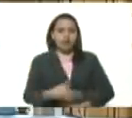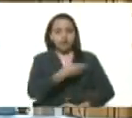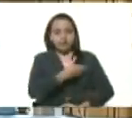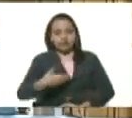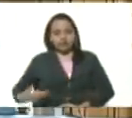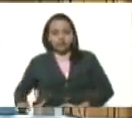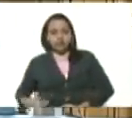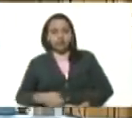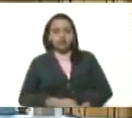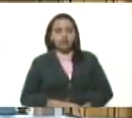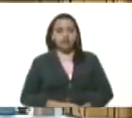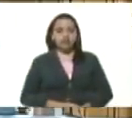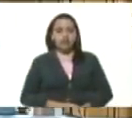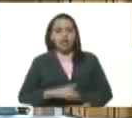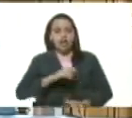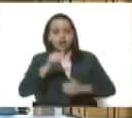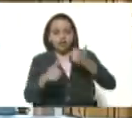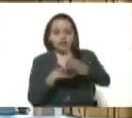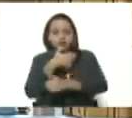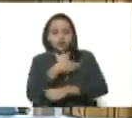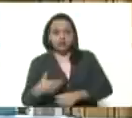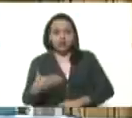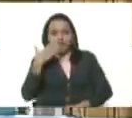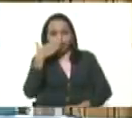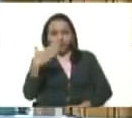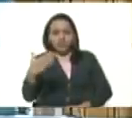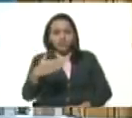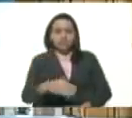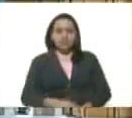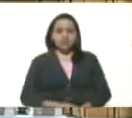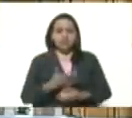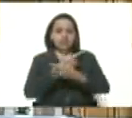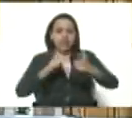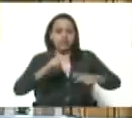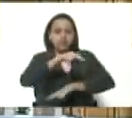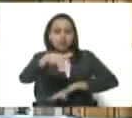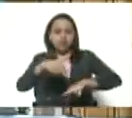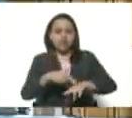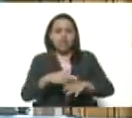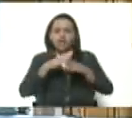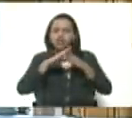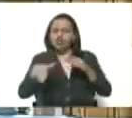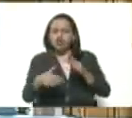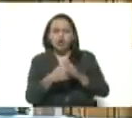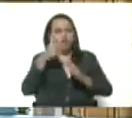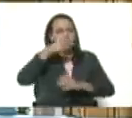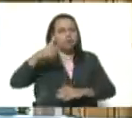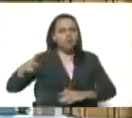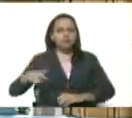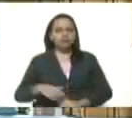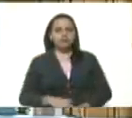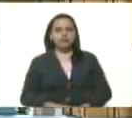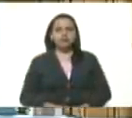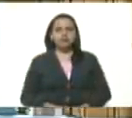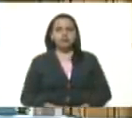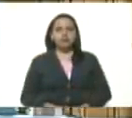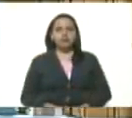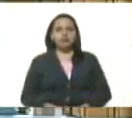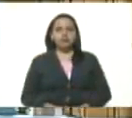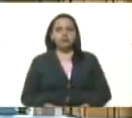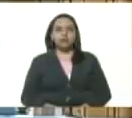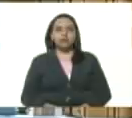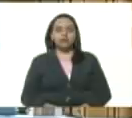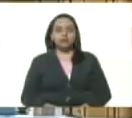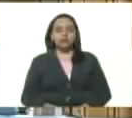Rosario, al Frente Sandinista de Liberación Nacional y más allá a todo el pueblo de Nicaragua. Verdaderamente